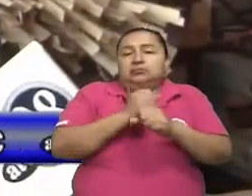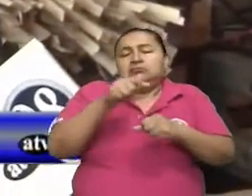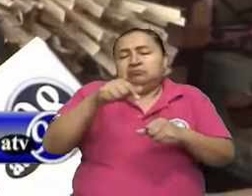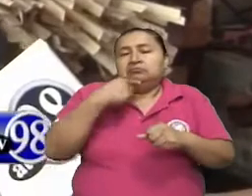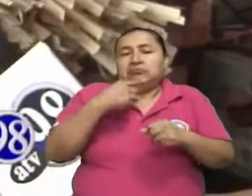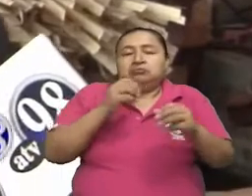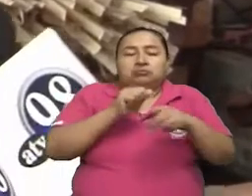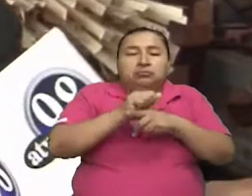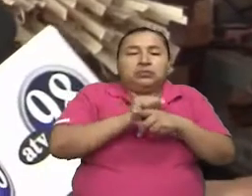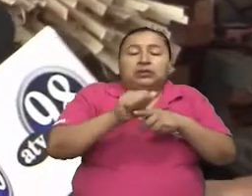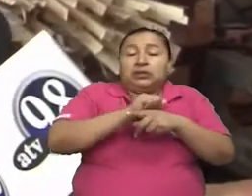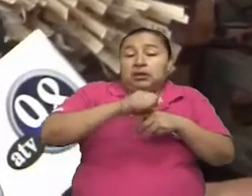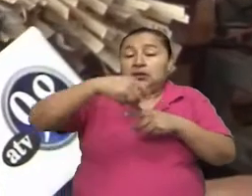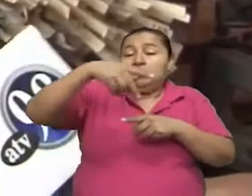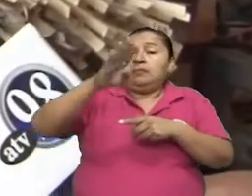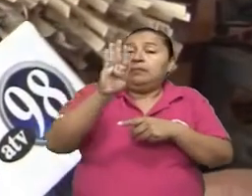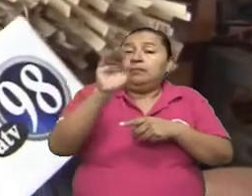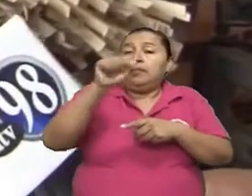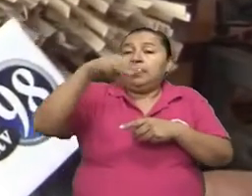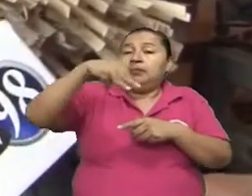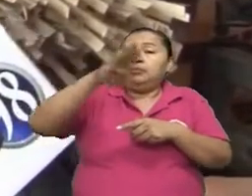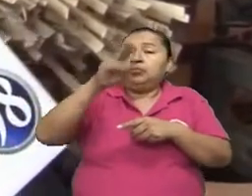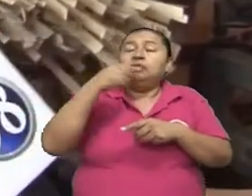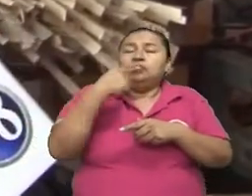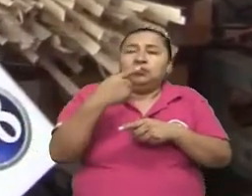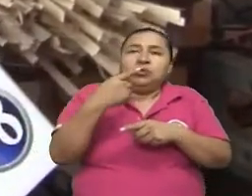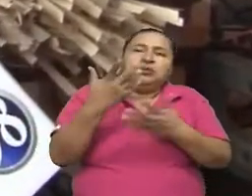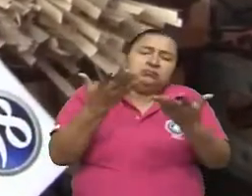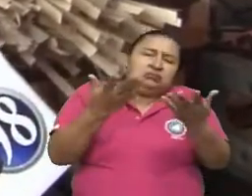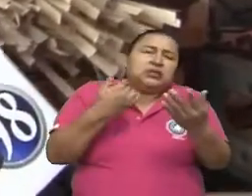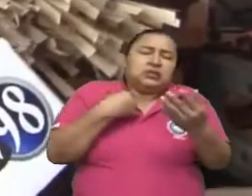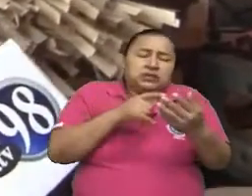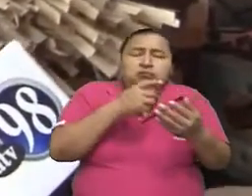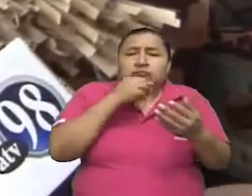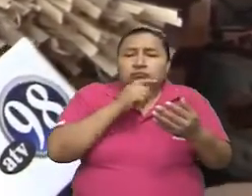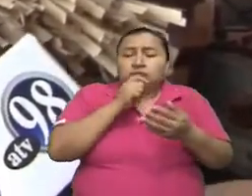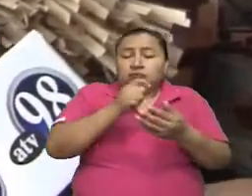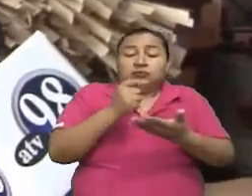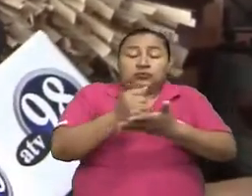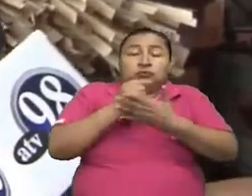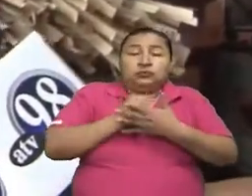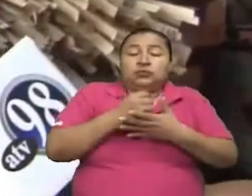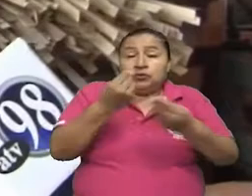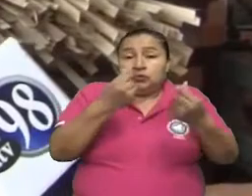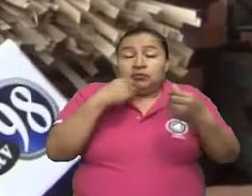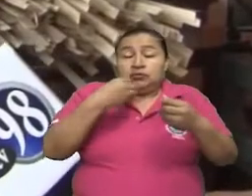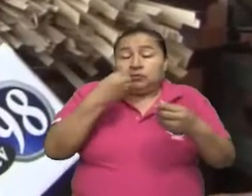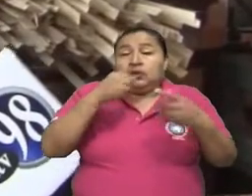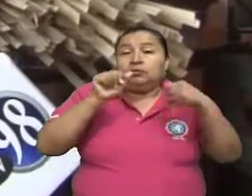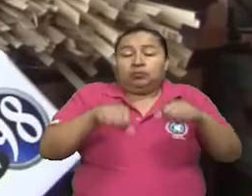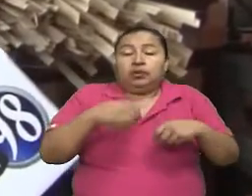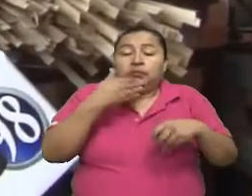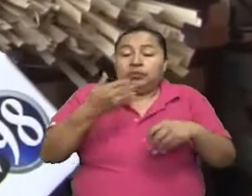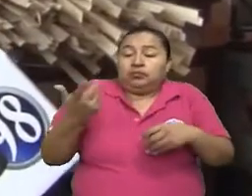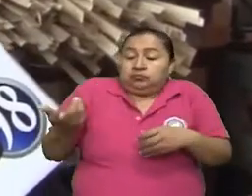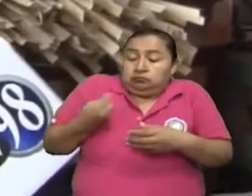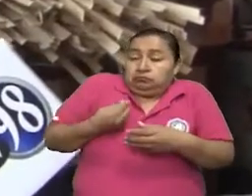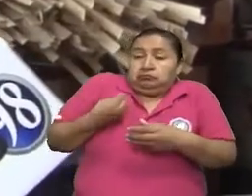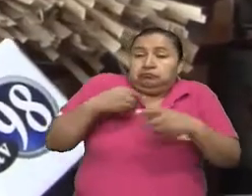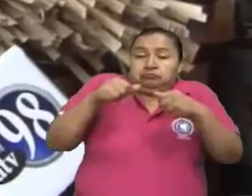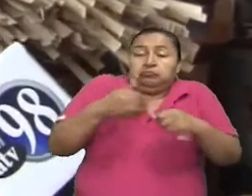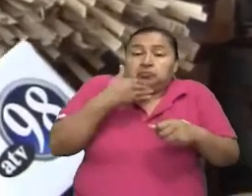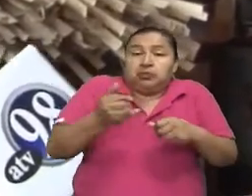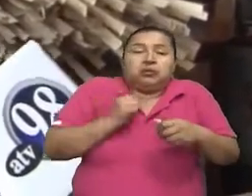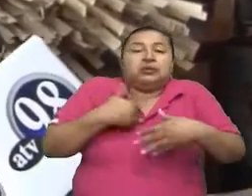práctica con el bambú es algo bastante, aparte que nos sustenta económicamente, puede ser una buena entrada, un buen negocio, también